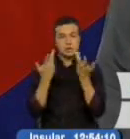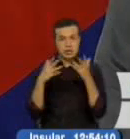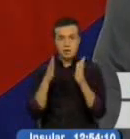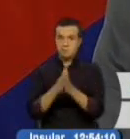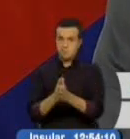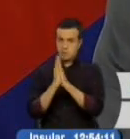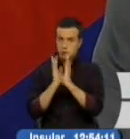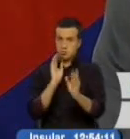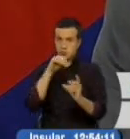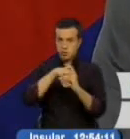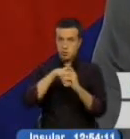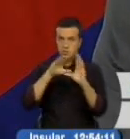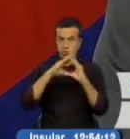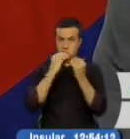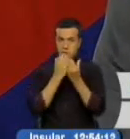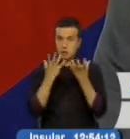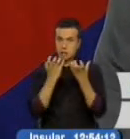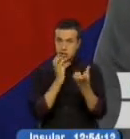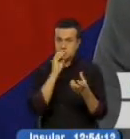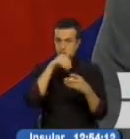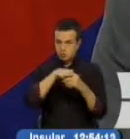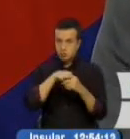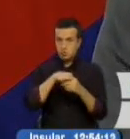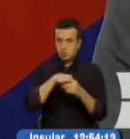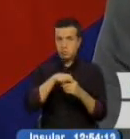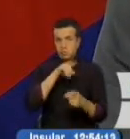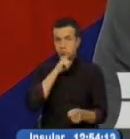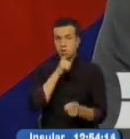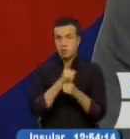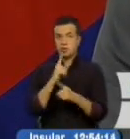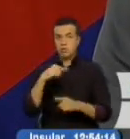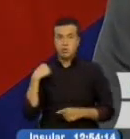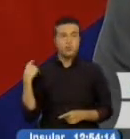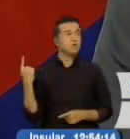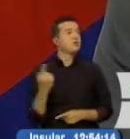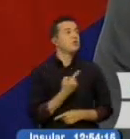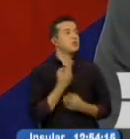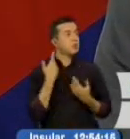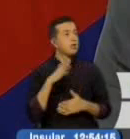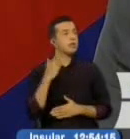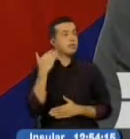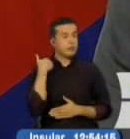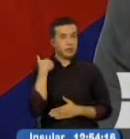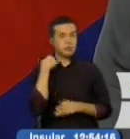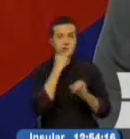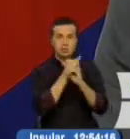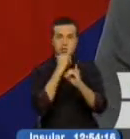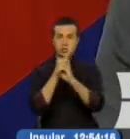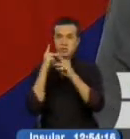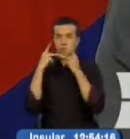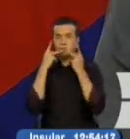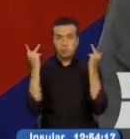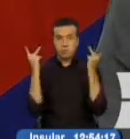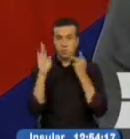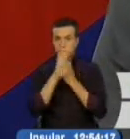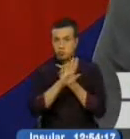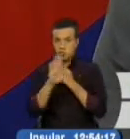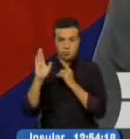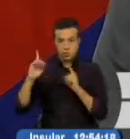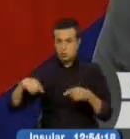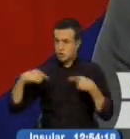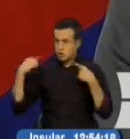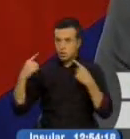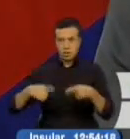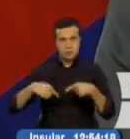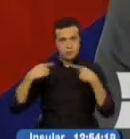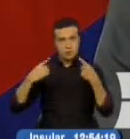solicitado ser parte de este gran frente, justamente porque nosotros tenemos ya las instituciones públicas que en su quehacer del día a